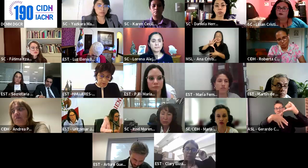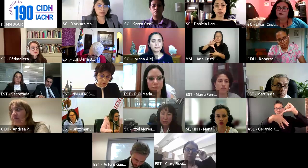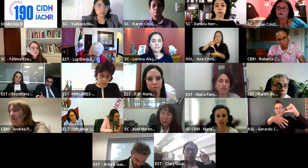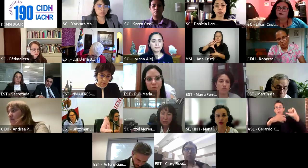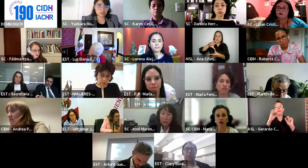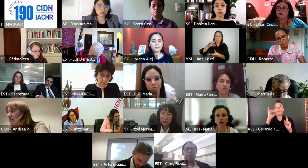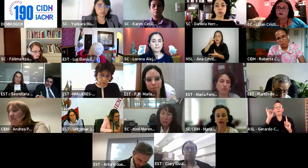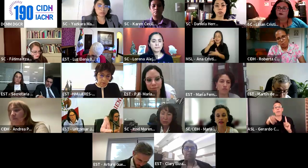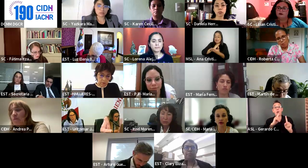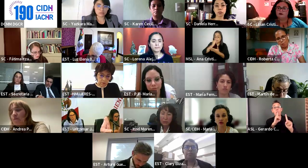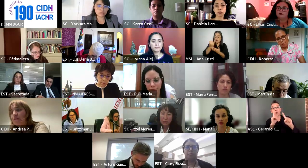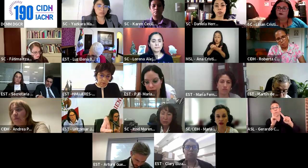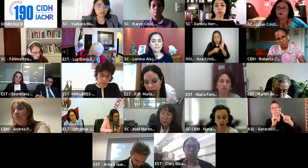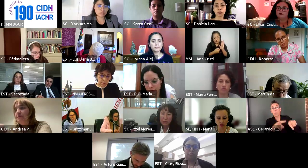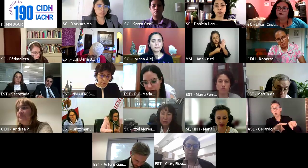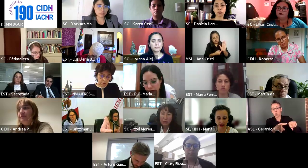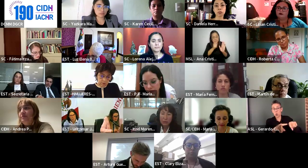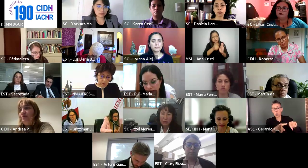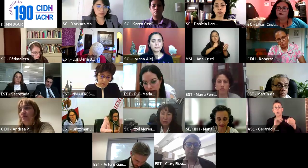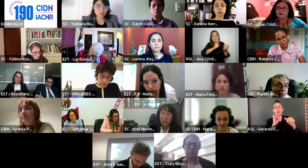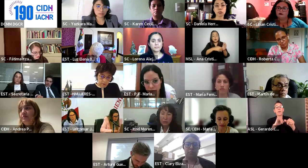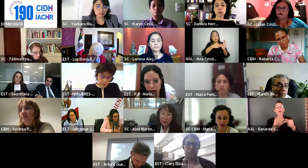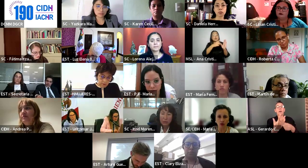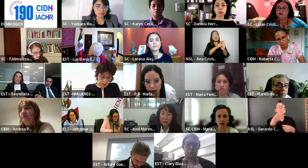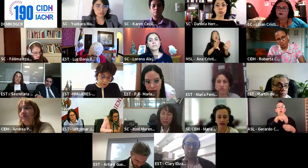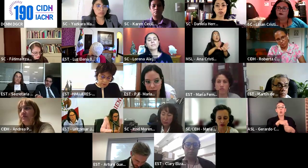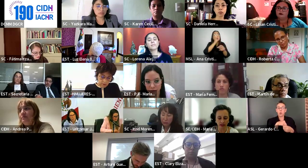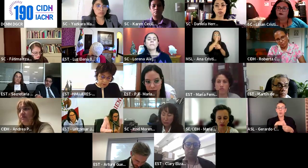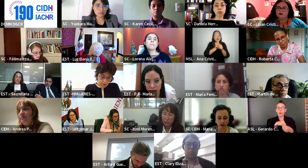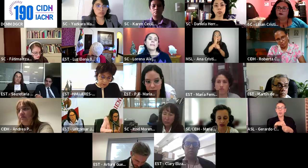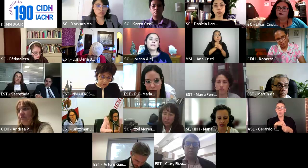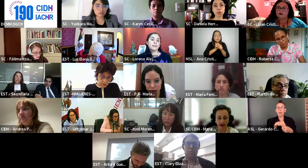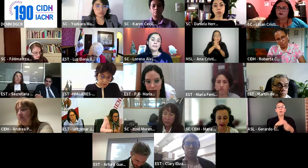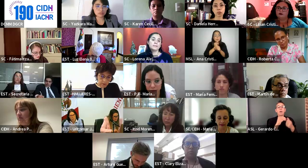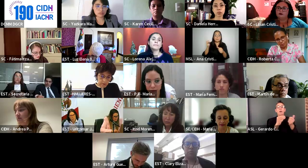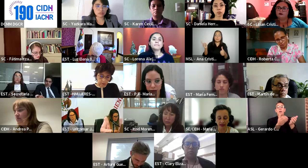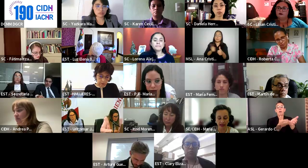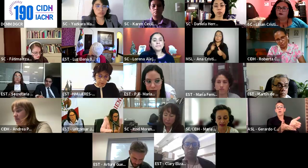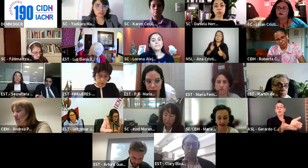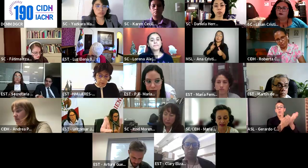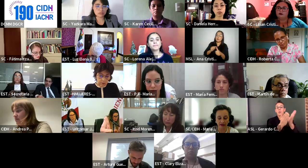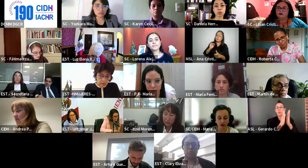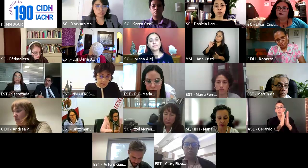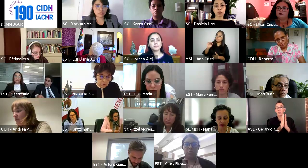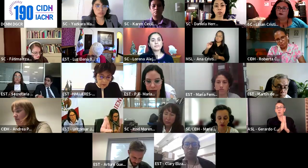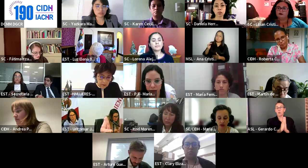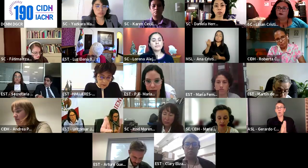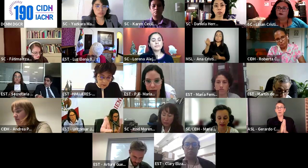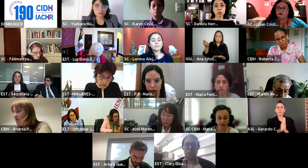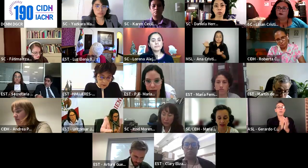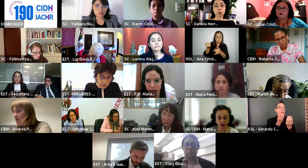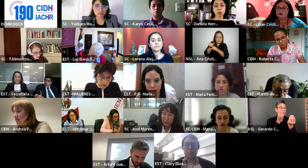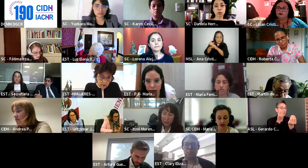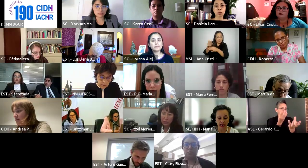que incluyó dentro de su metodología una solicitud de información